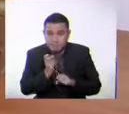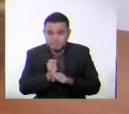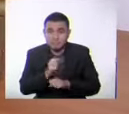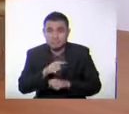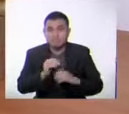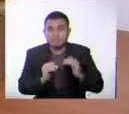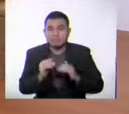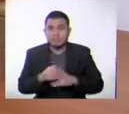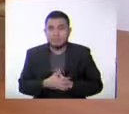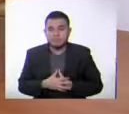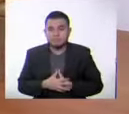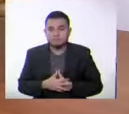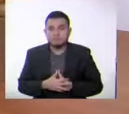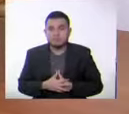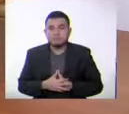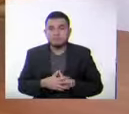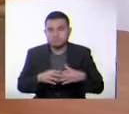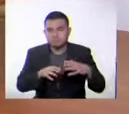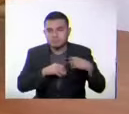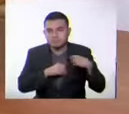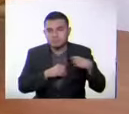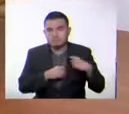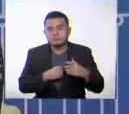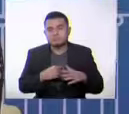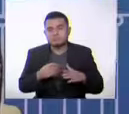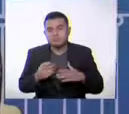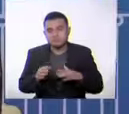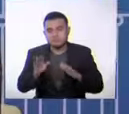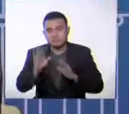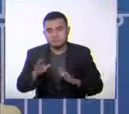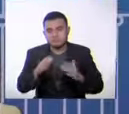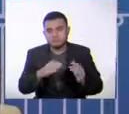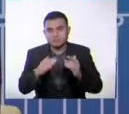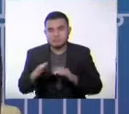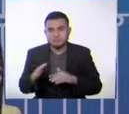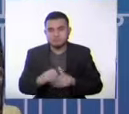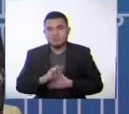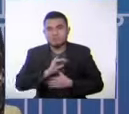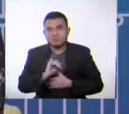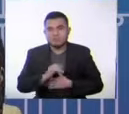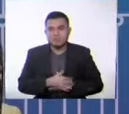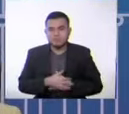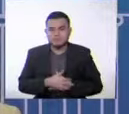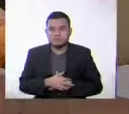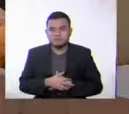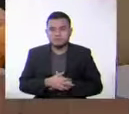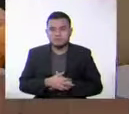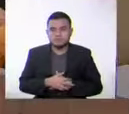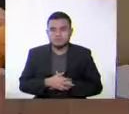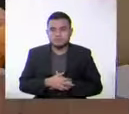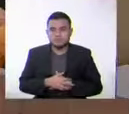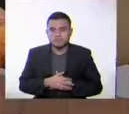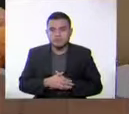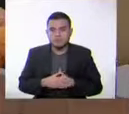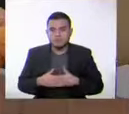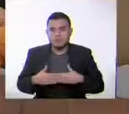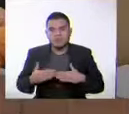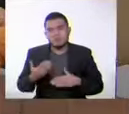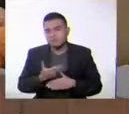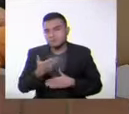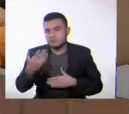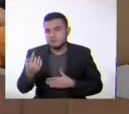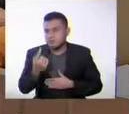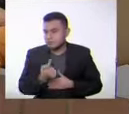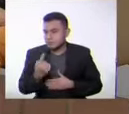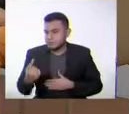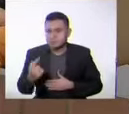es importante reconocer y respetar las diversas identidades. Total, porque al final todos sí somos seres humanos, pero